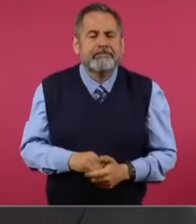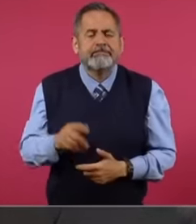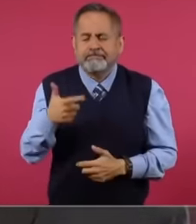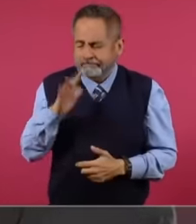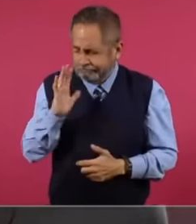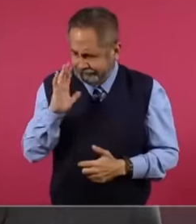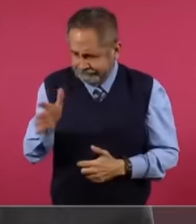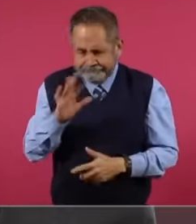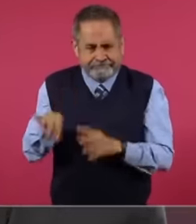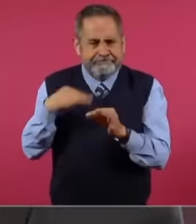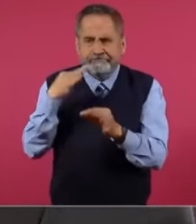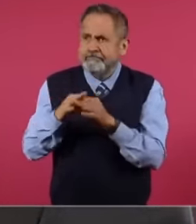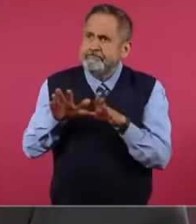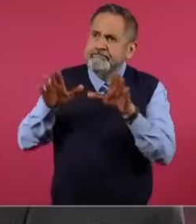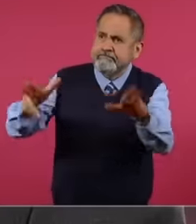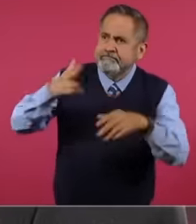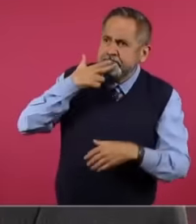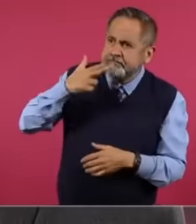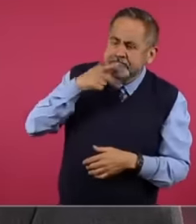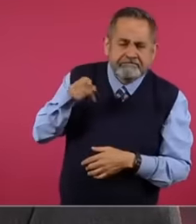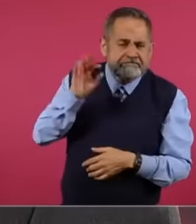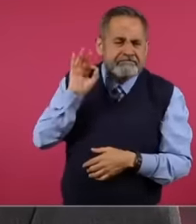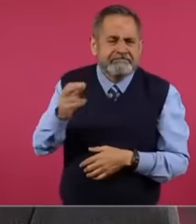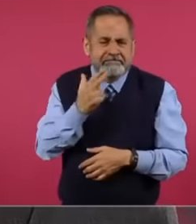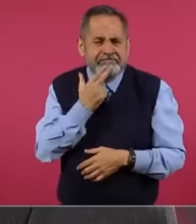está operando